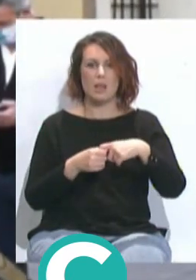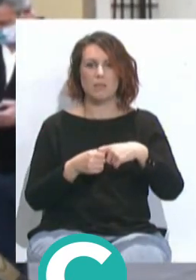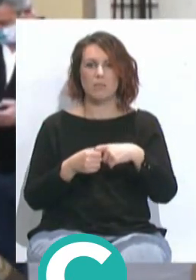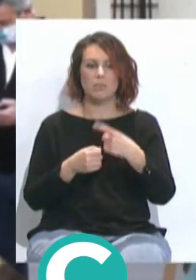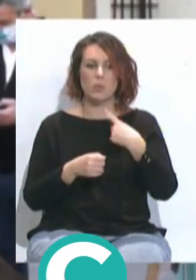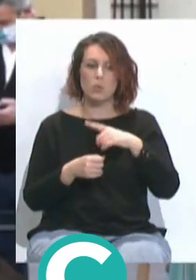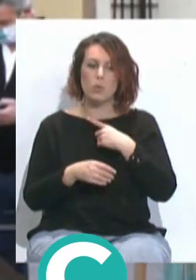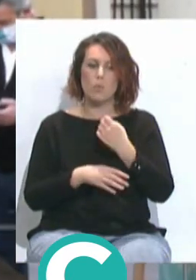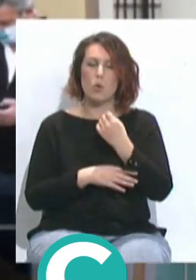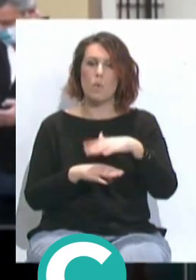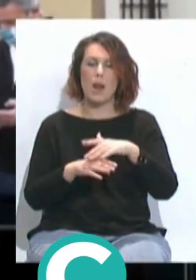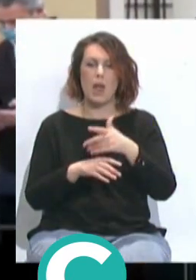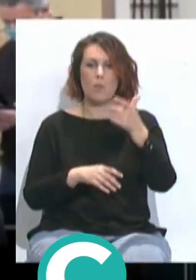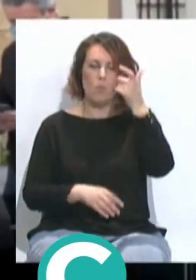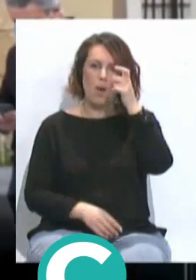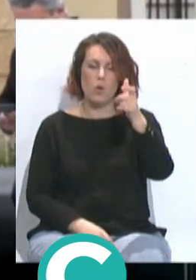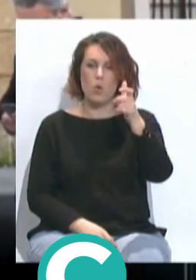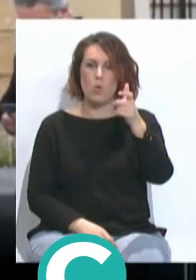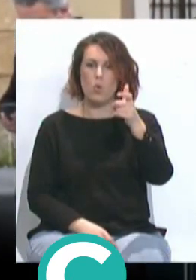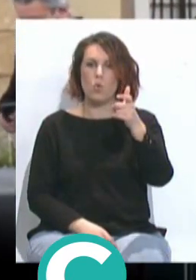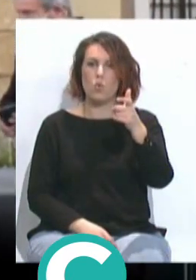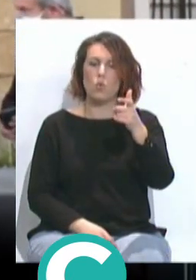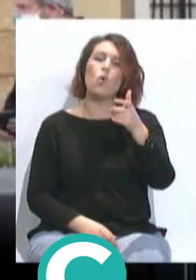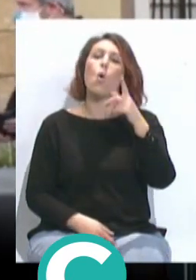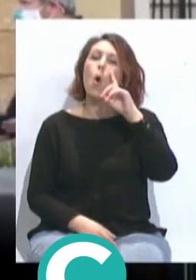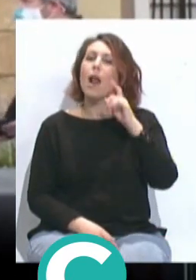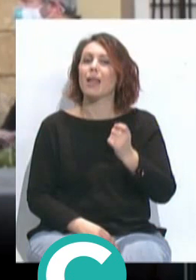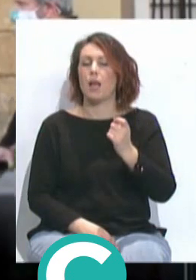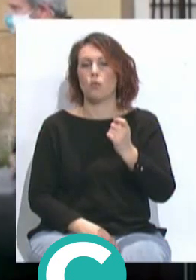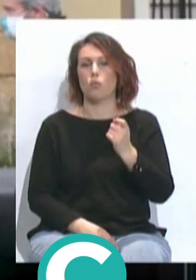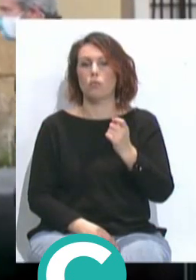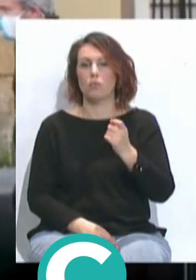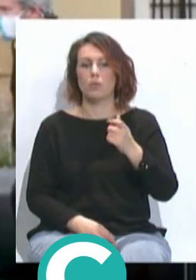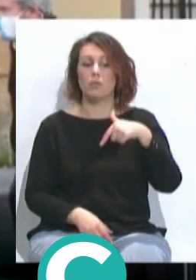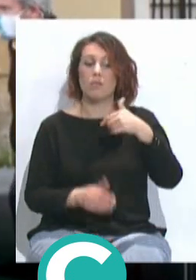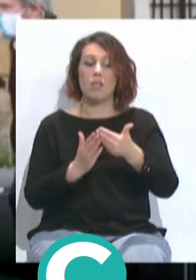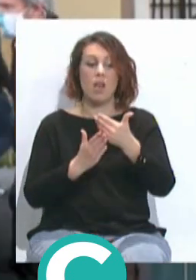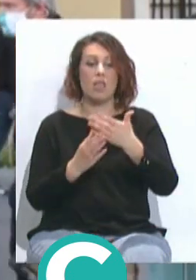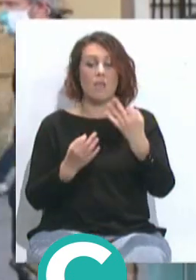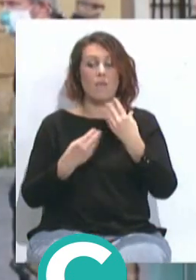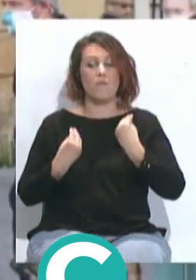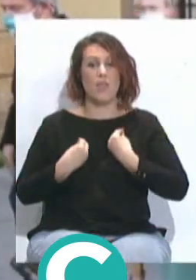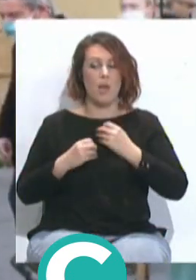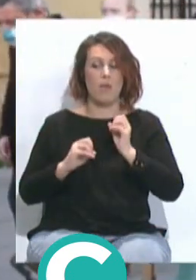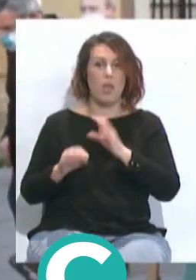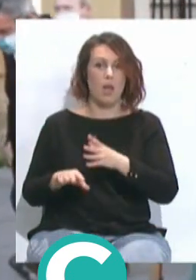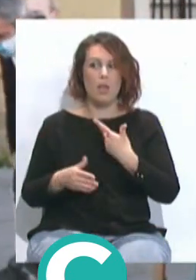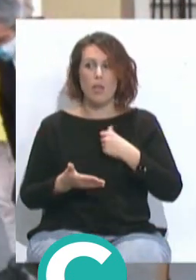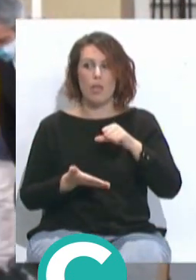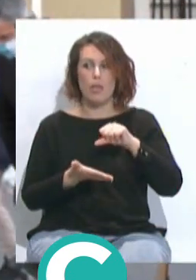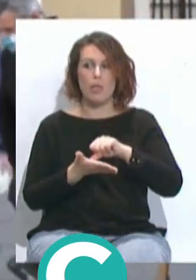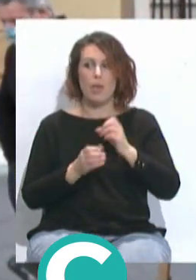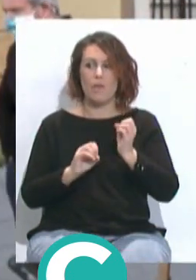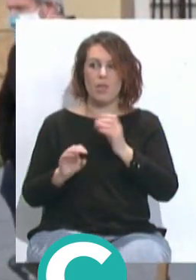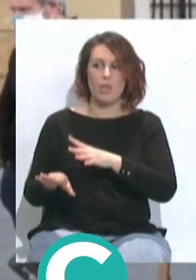nuestro apoyo al pueblo ucraniano que en estos días tiene que abandonar sus vidas, tiene que abandonar sus ciudades,